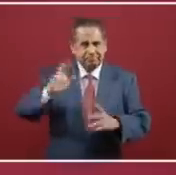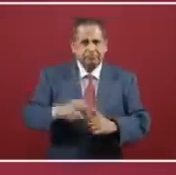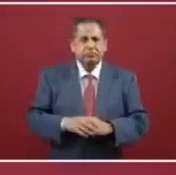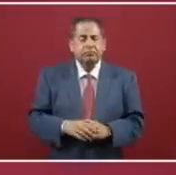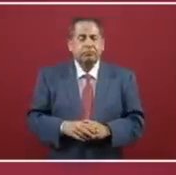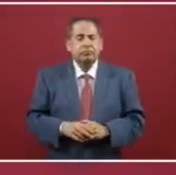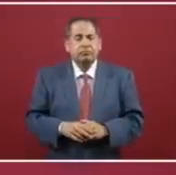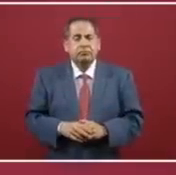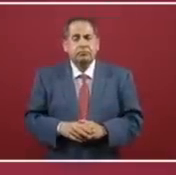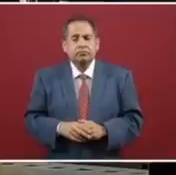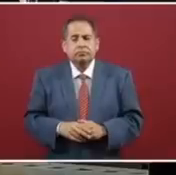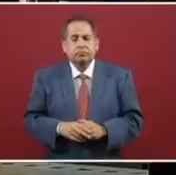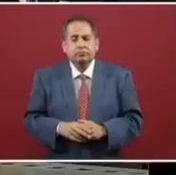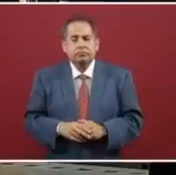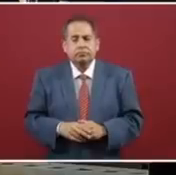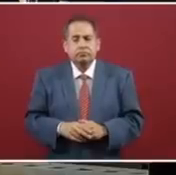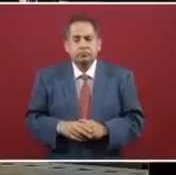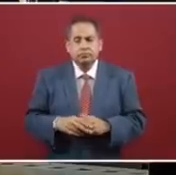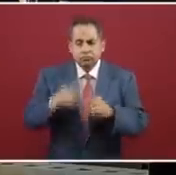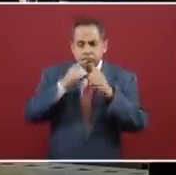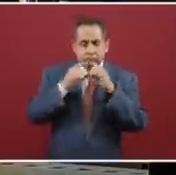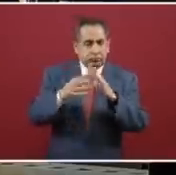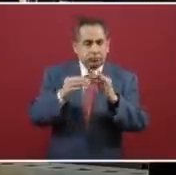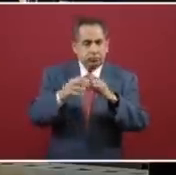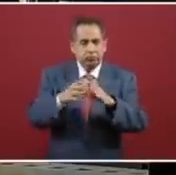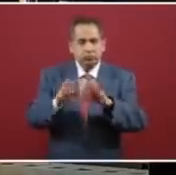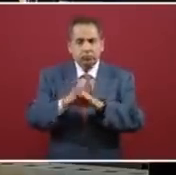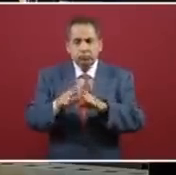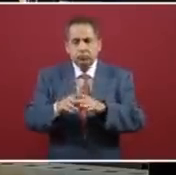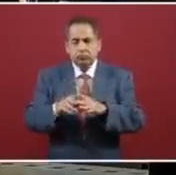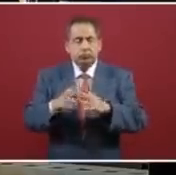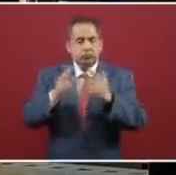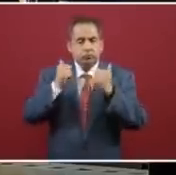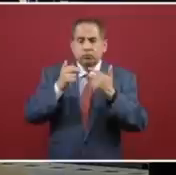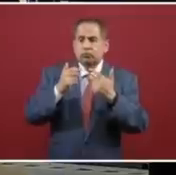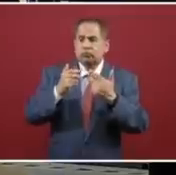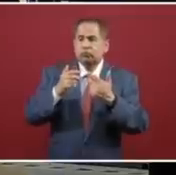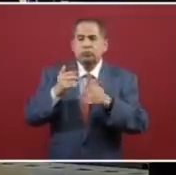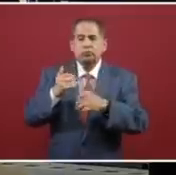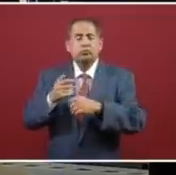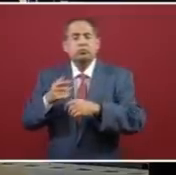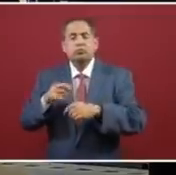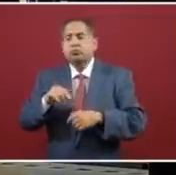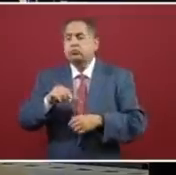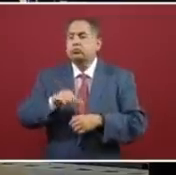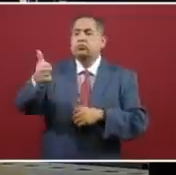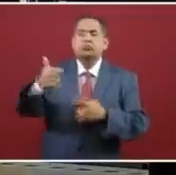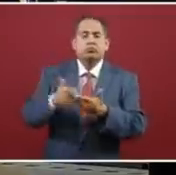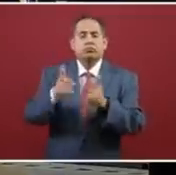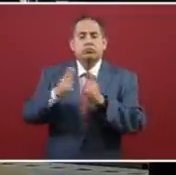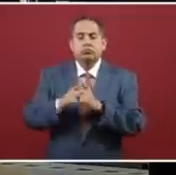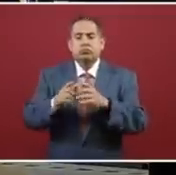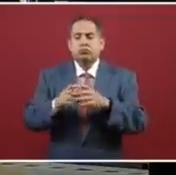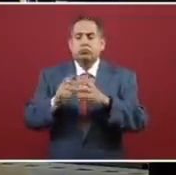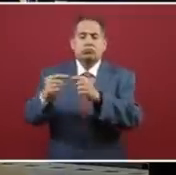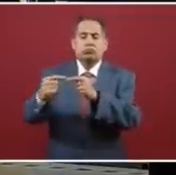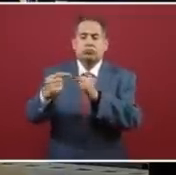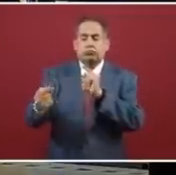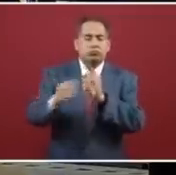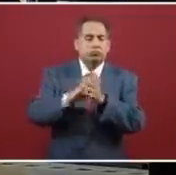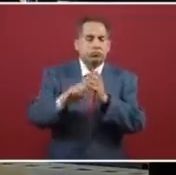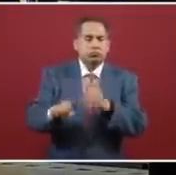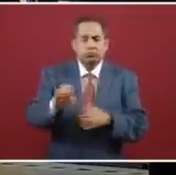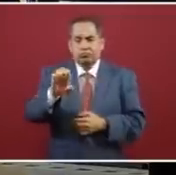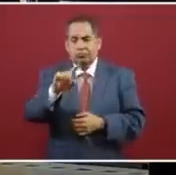pero fueron retos de logística entonces porque no se extendió la consulta por ejemplo a grupos que han sido opositores como el es